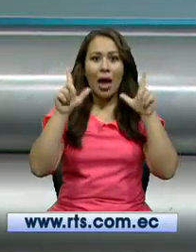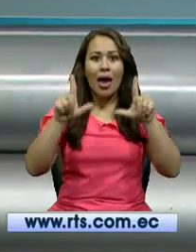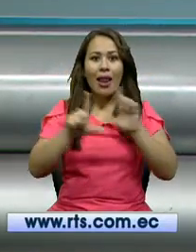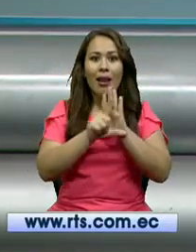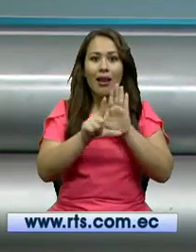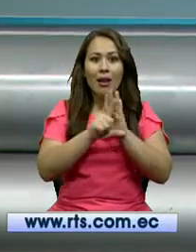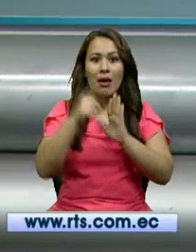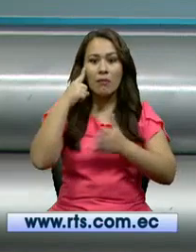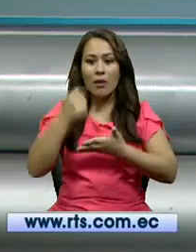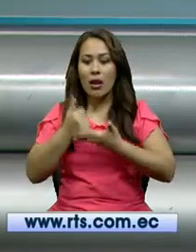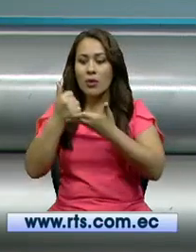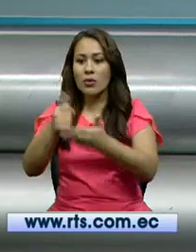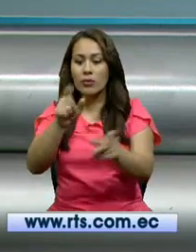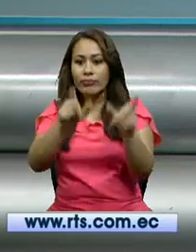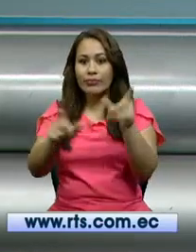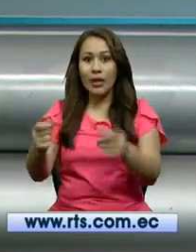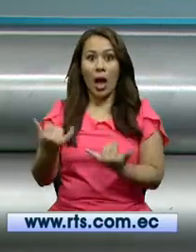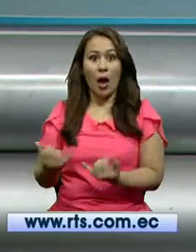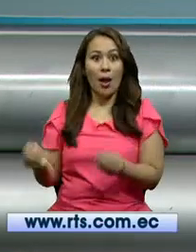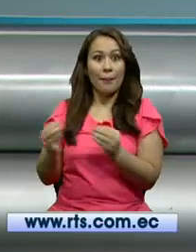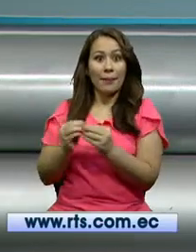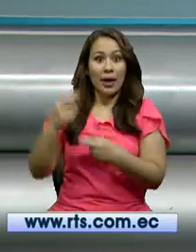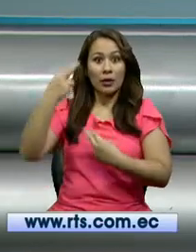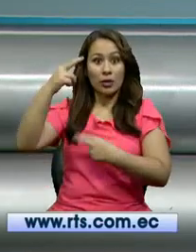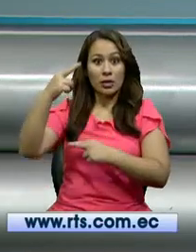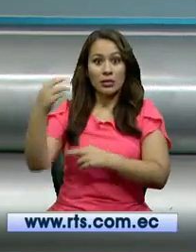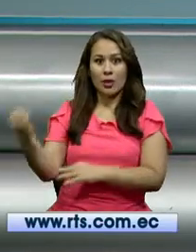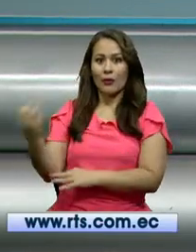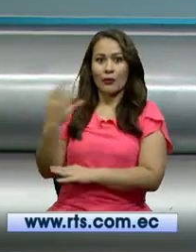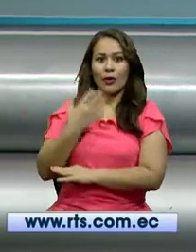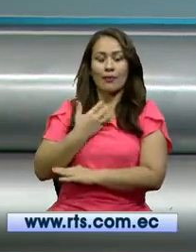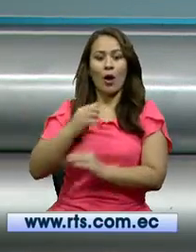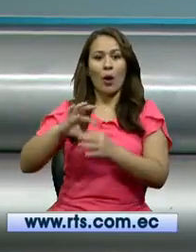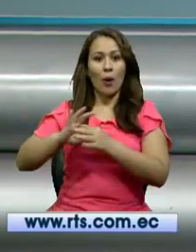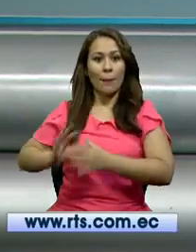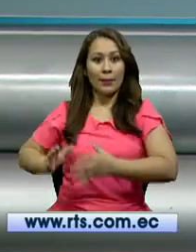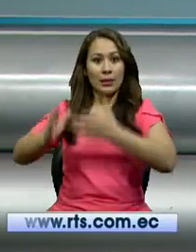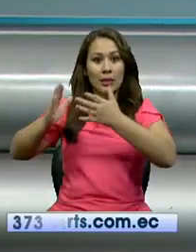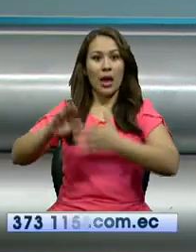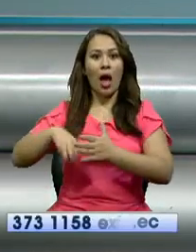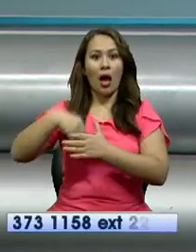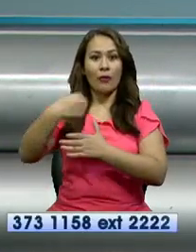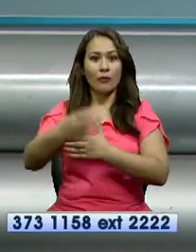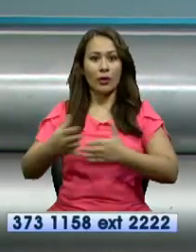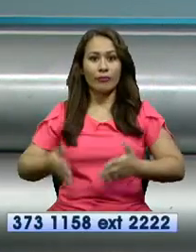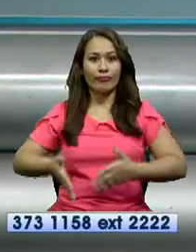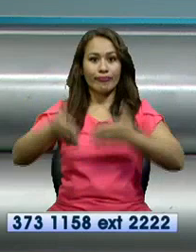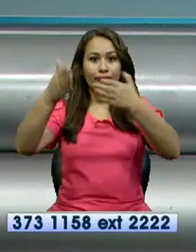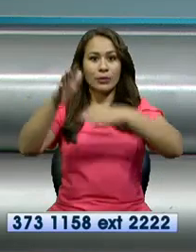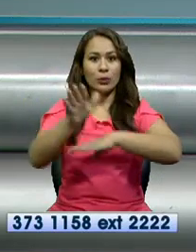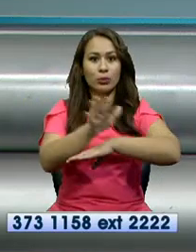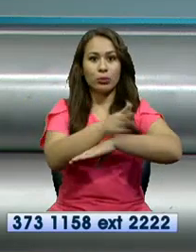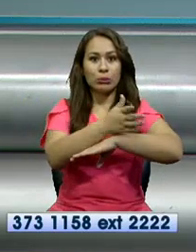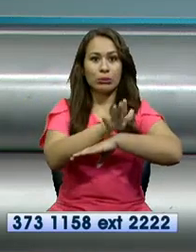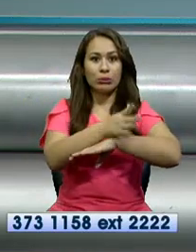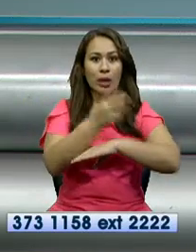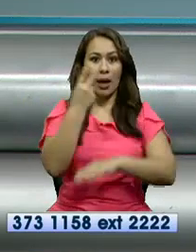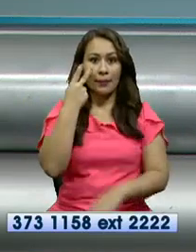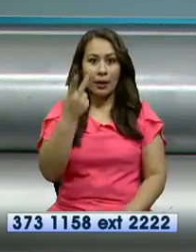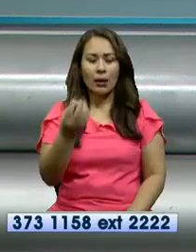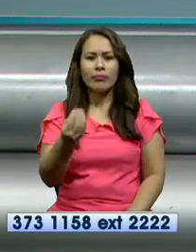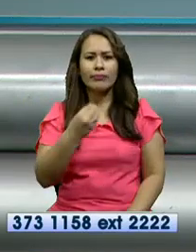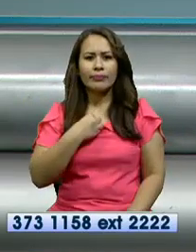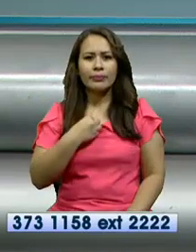y orden público. Para saber más detalles, nos contactamos con Adriana Rojas, quien se encuentra en el Palacio Legislativo. Adelante, Adriana,